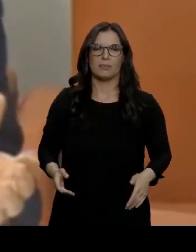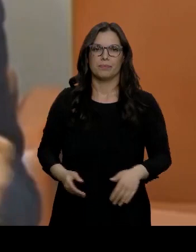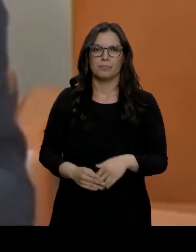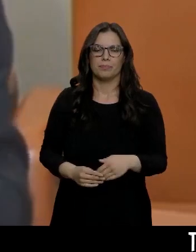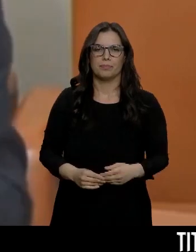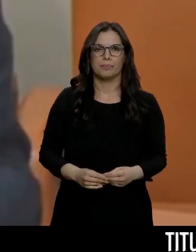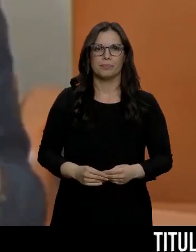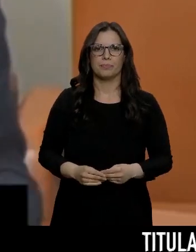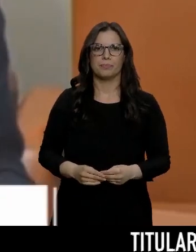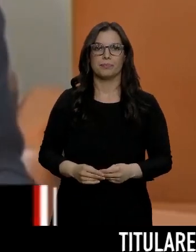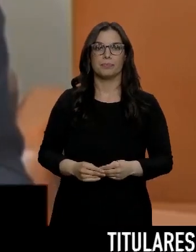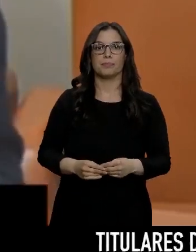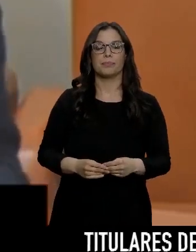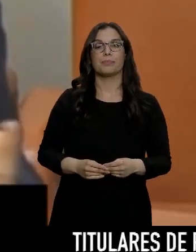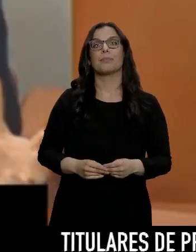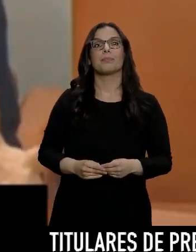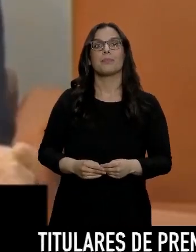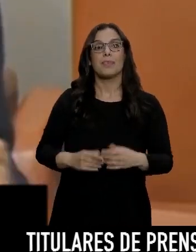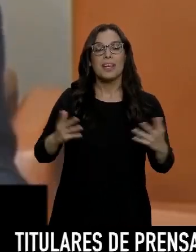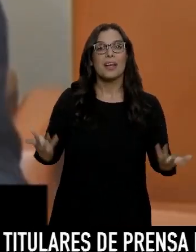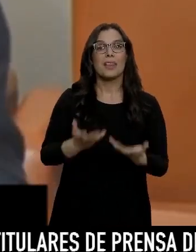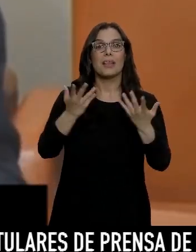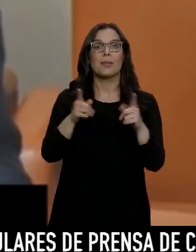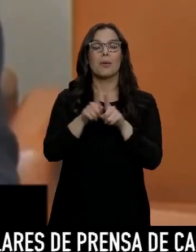Los incentivos de jubilación laboral no han sido